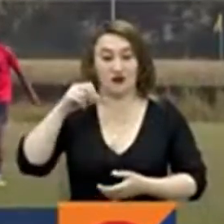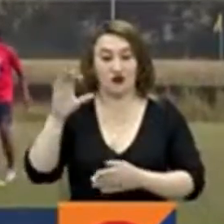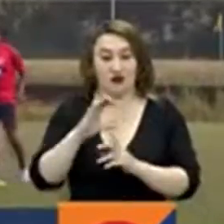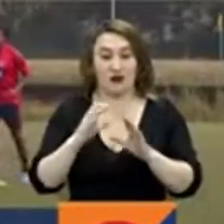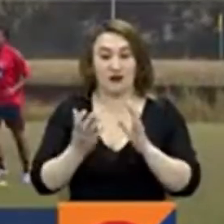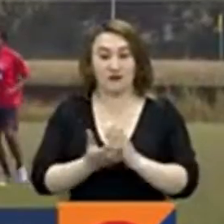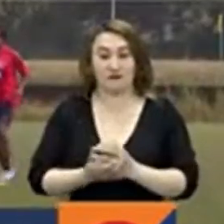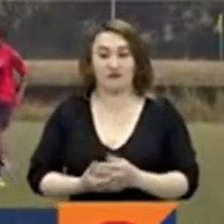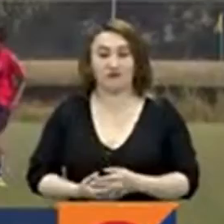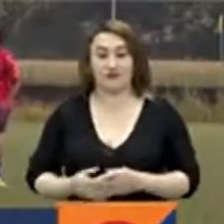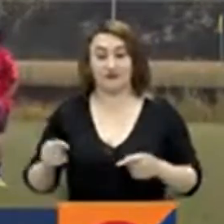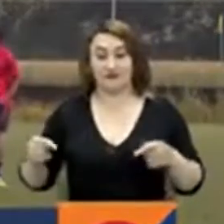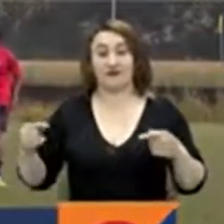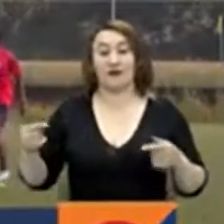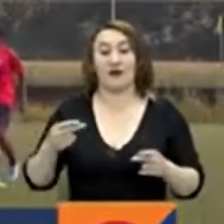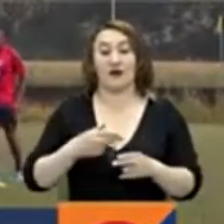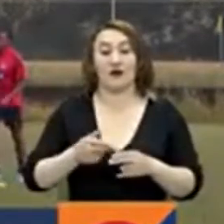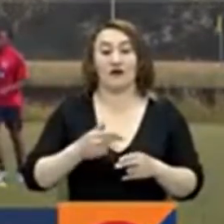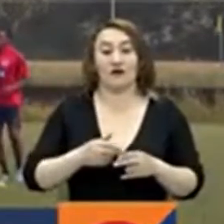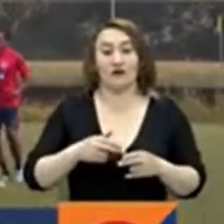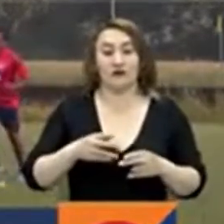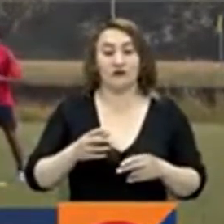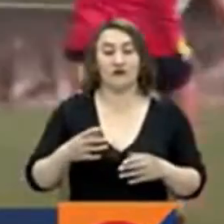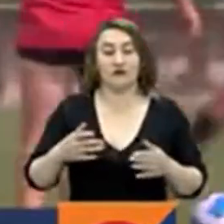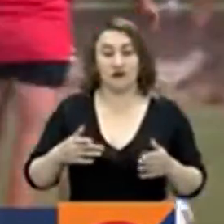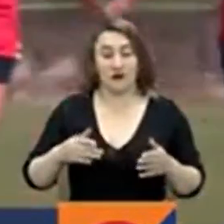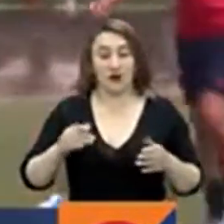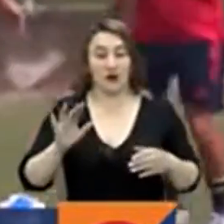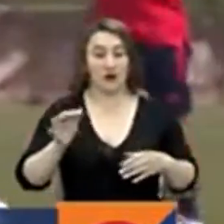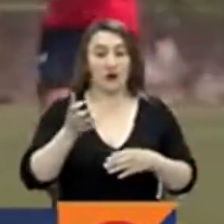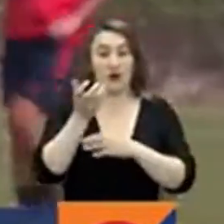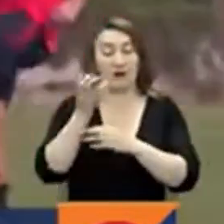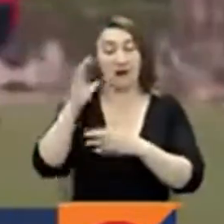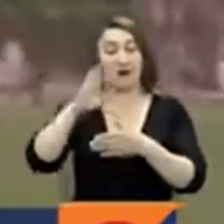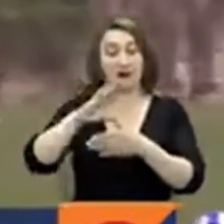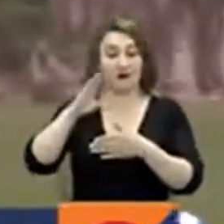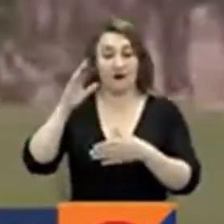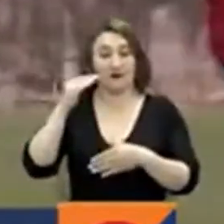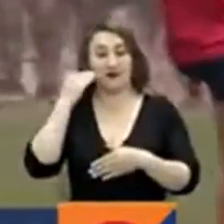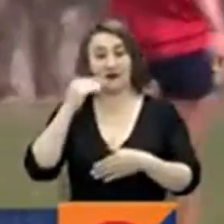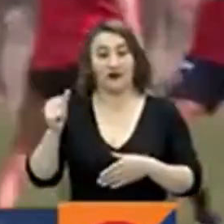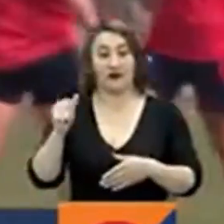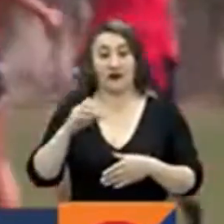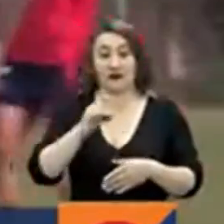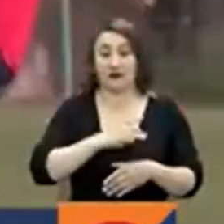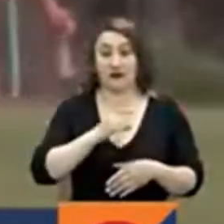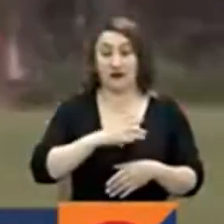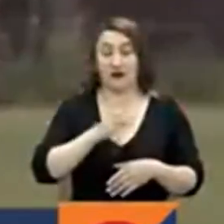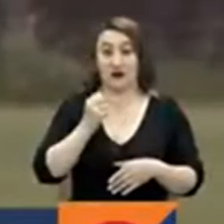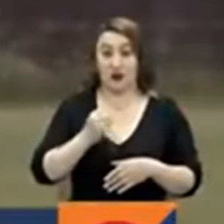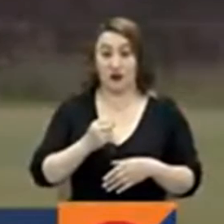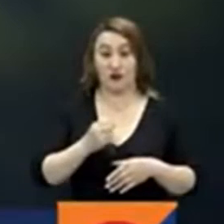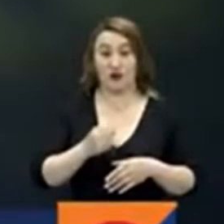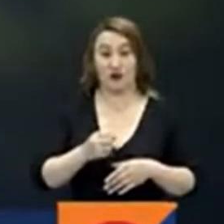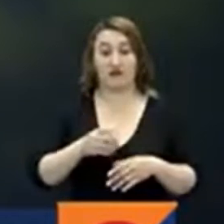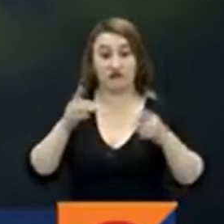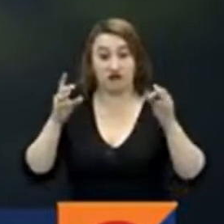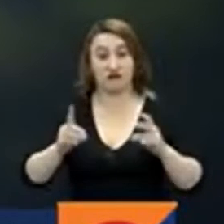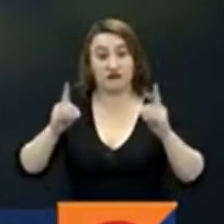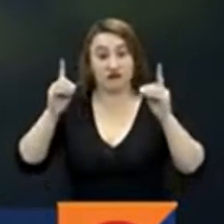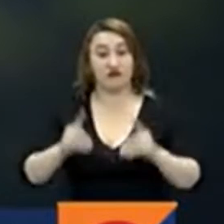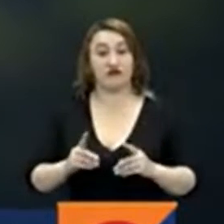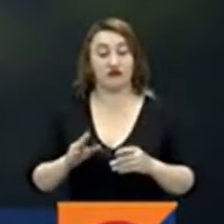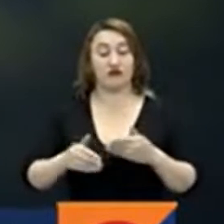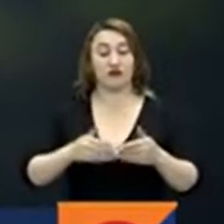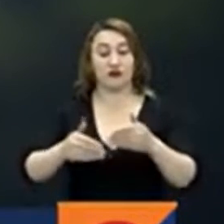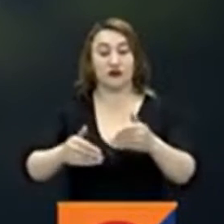Un nuevo duelo asoma en el camino de la selección Colombia en la Copa América Femenina. Chile será el rival a enfrentar para definir su camino en la competencia. Colombia